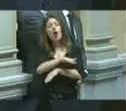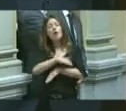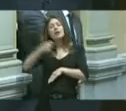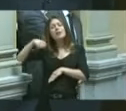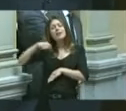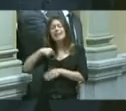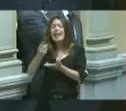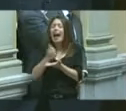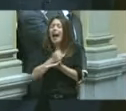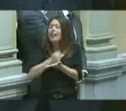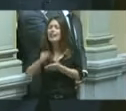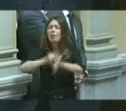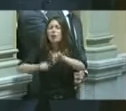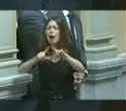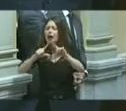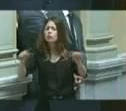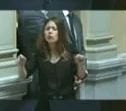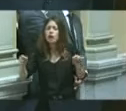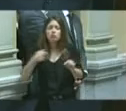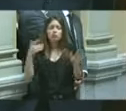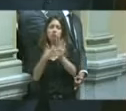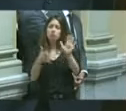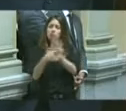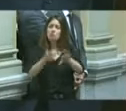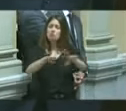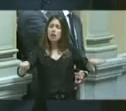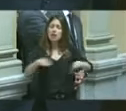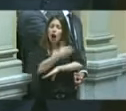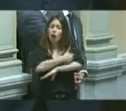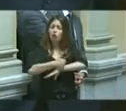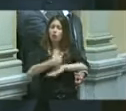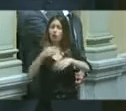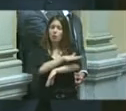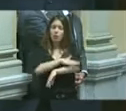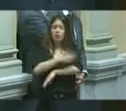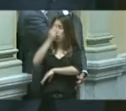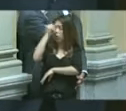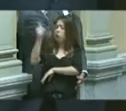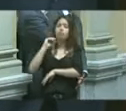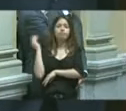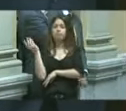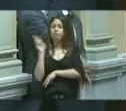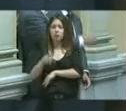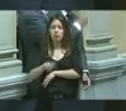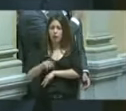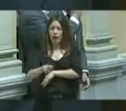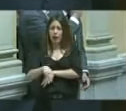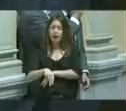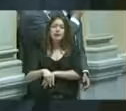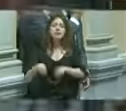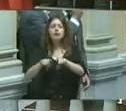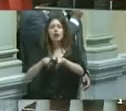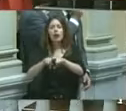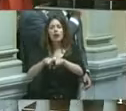los problemas de Asturias estarán en la mesa del Consejo de Ministros, que no caerán en el olvido ni quedarán orillados. Será habitual mi presencia en